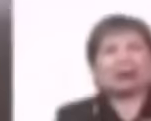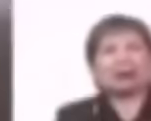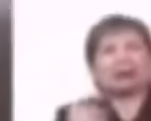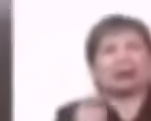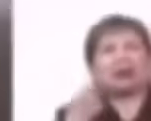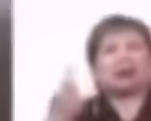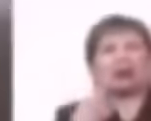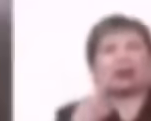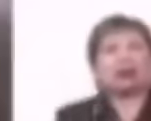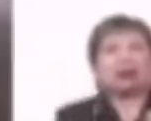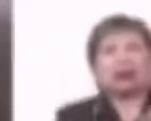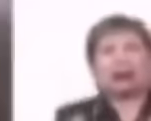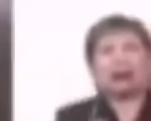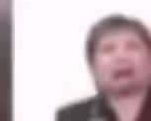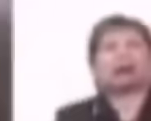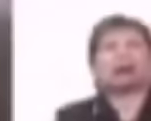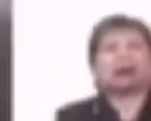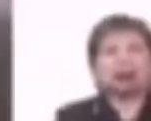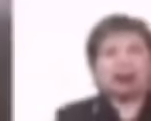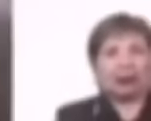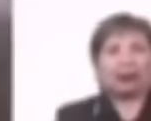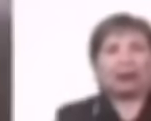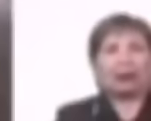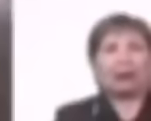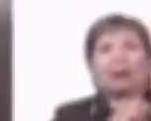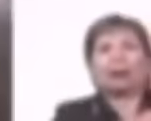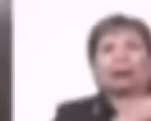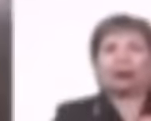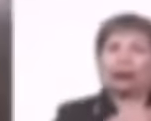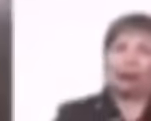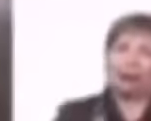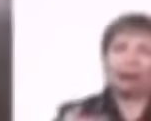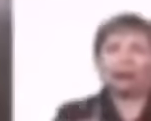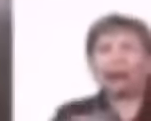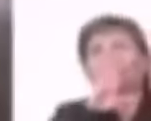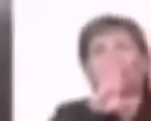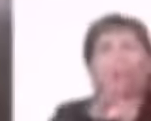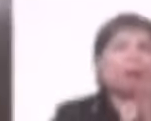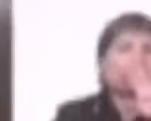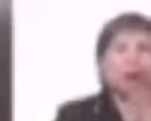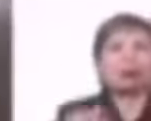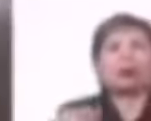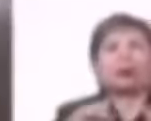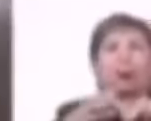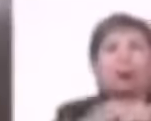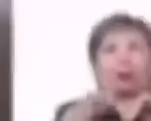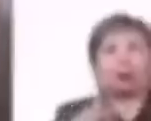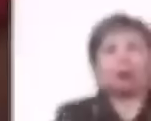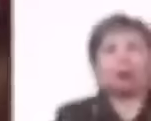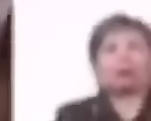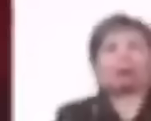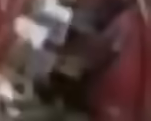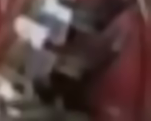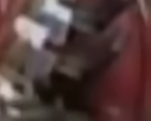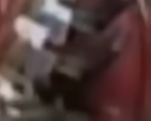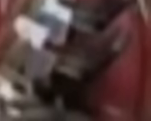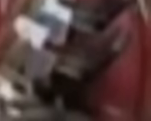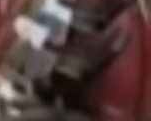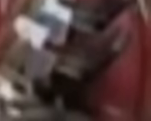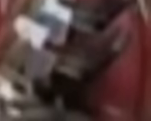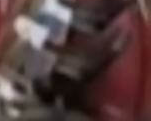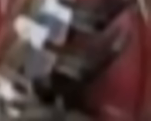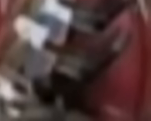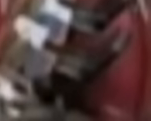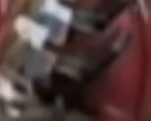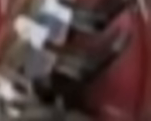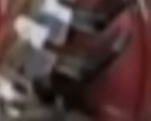no solamente económicamente, sino también emocionalmente, y no seguir frustrados en este comunismo que nos quiere avasallar. El congresista